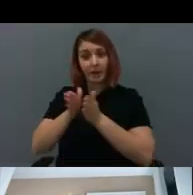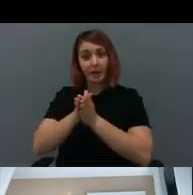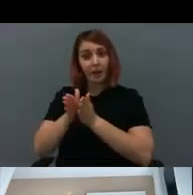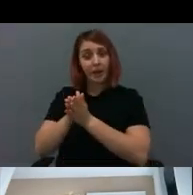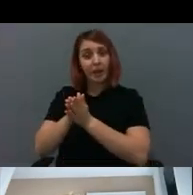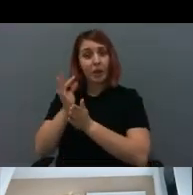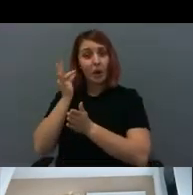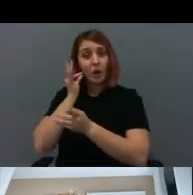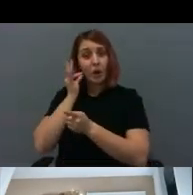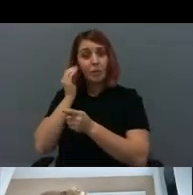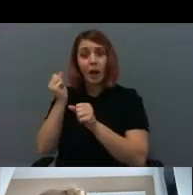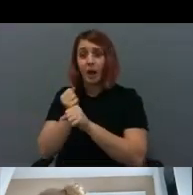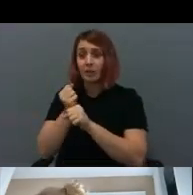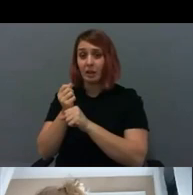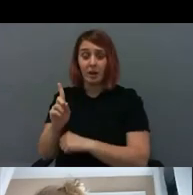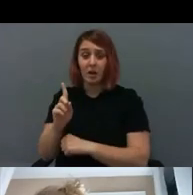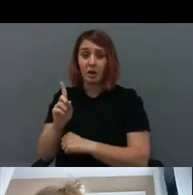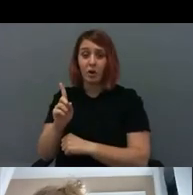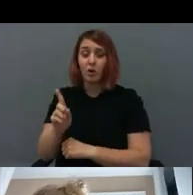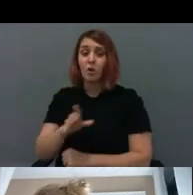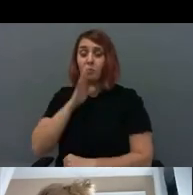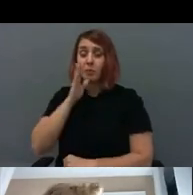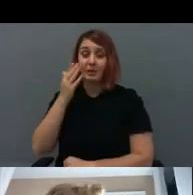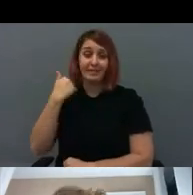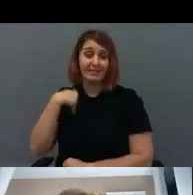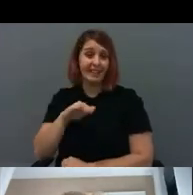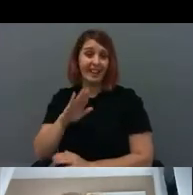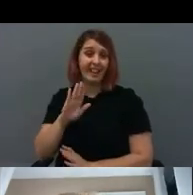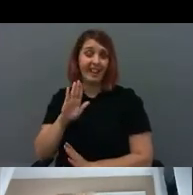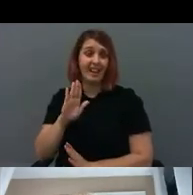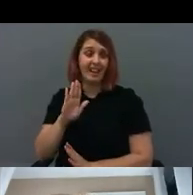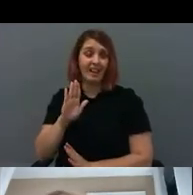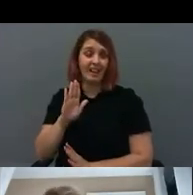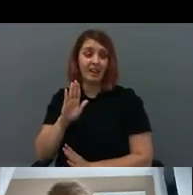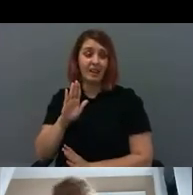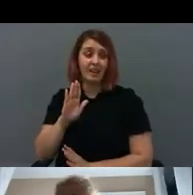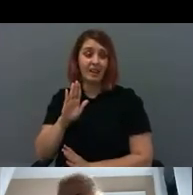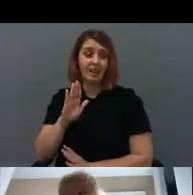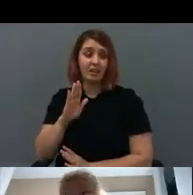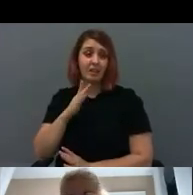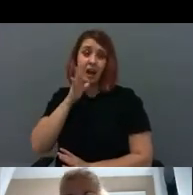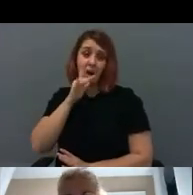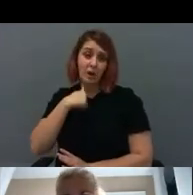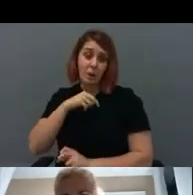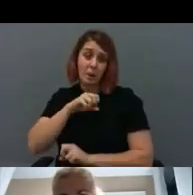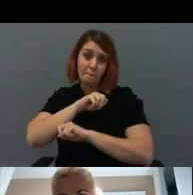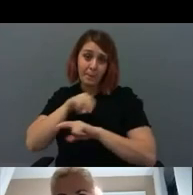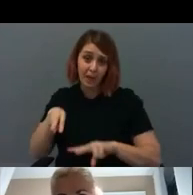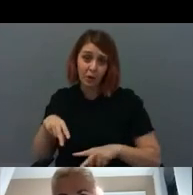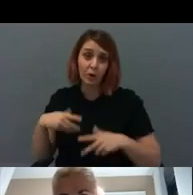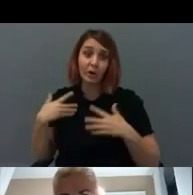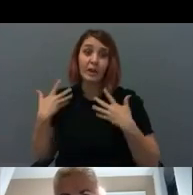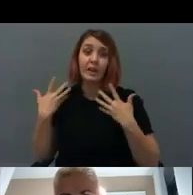no trabaja porque yo estoy ahora peor.